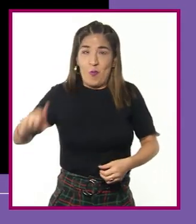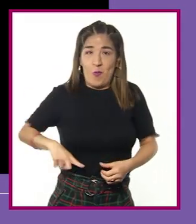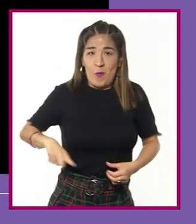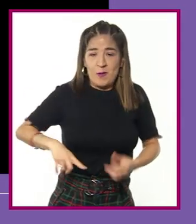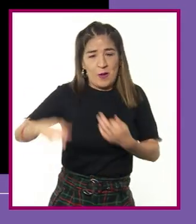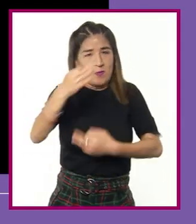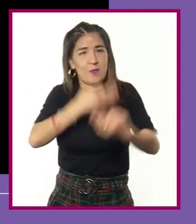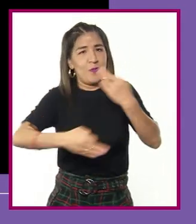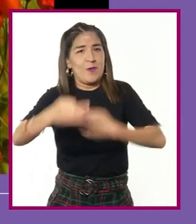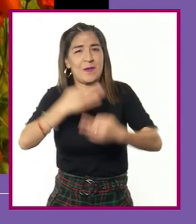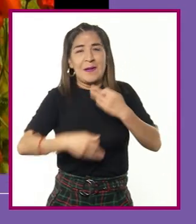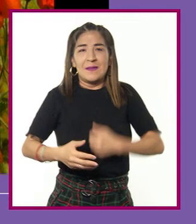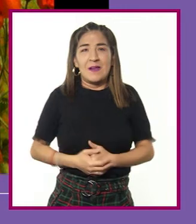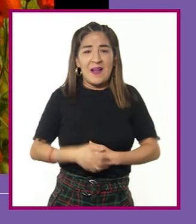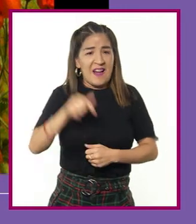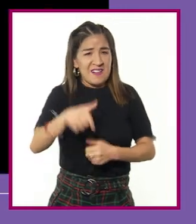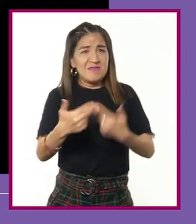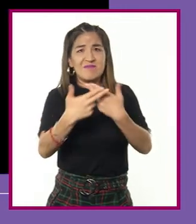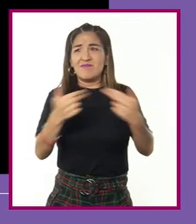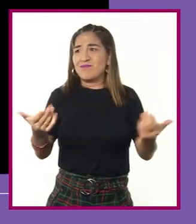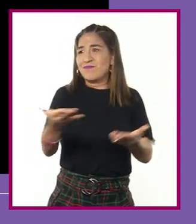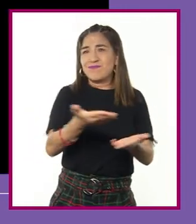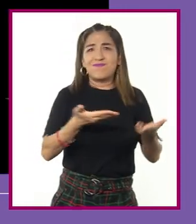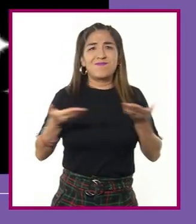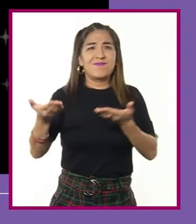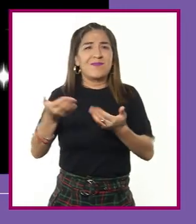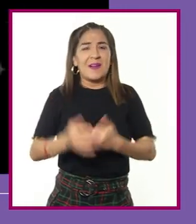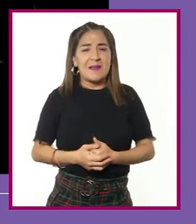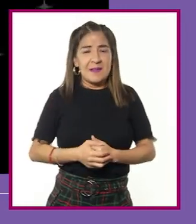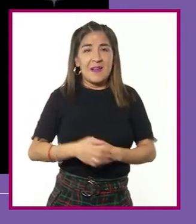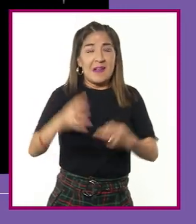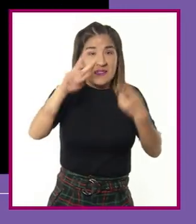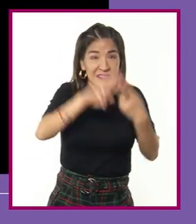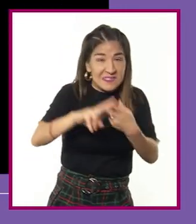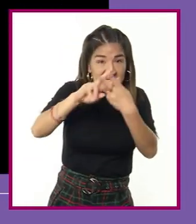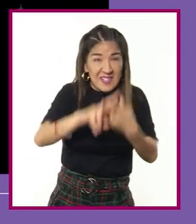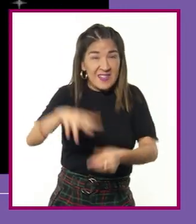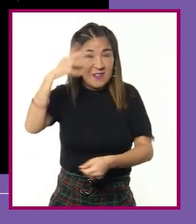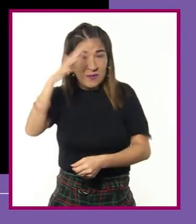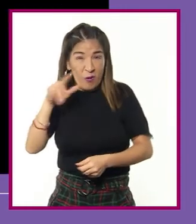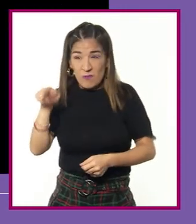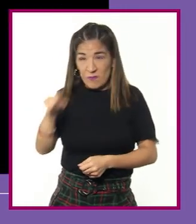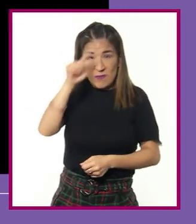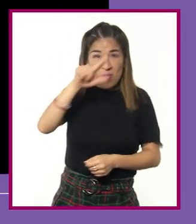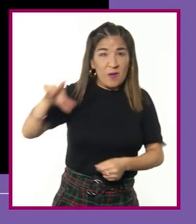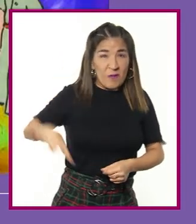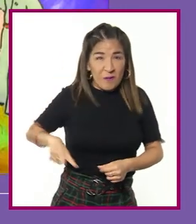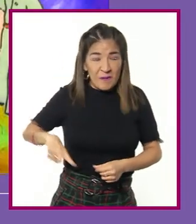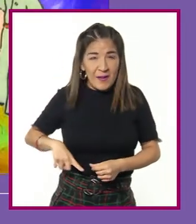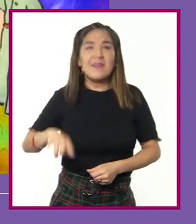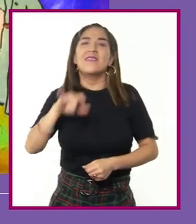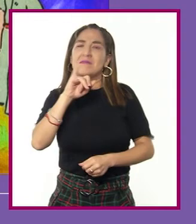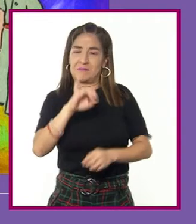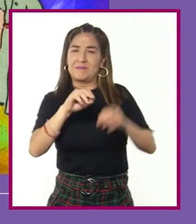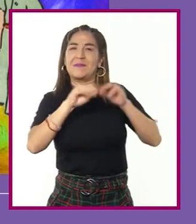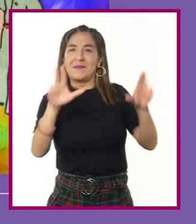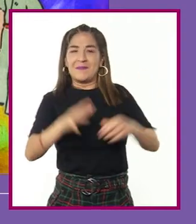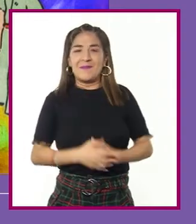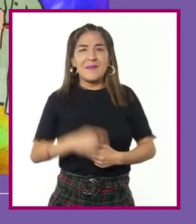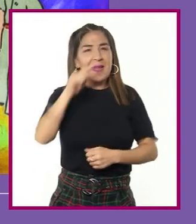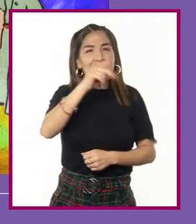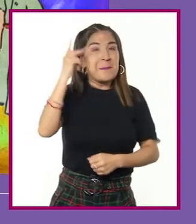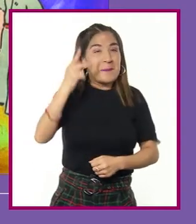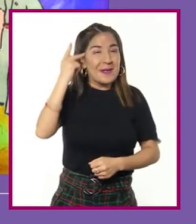más aquí? ¿Sobre todo lo demás? ¿También las estrellas y el sol? Claro. Al Principito le